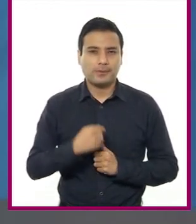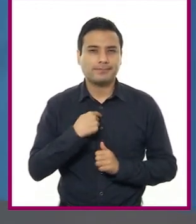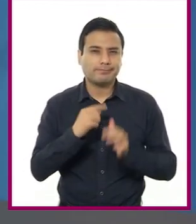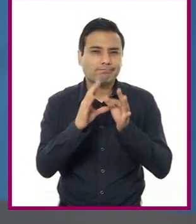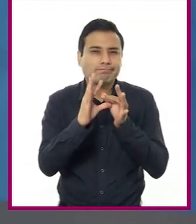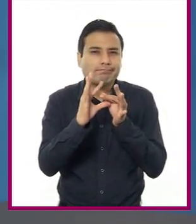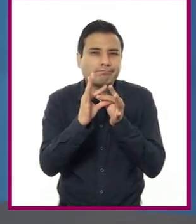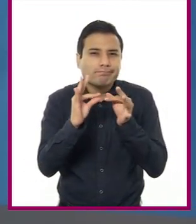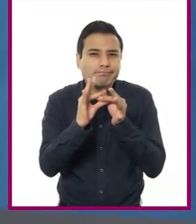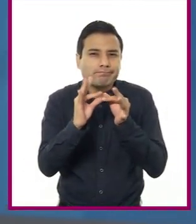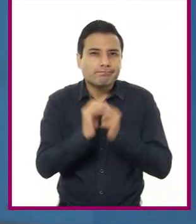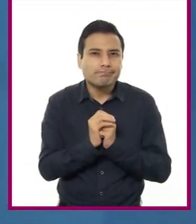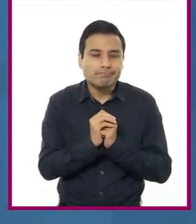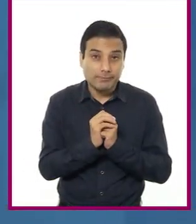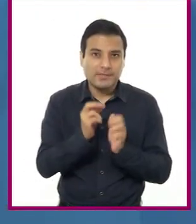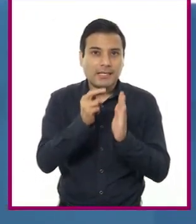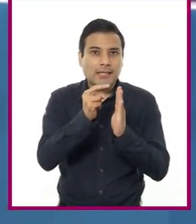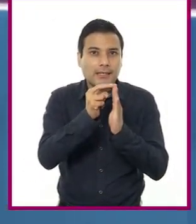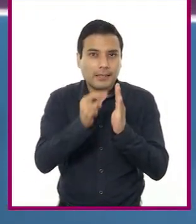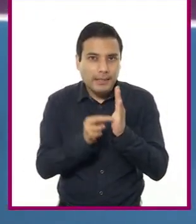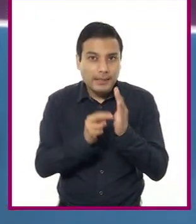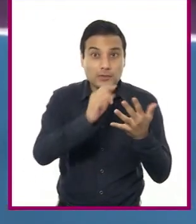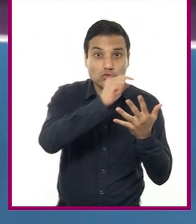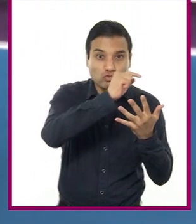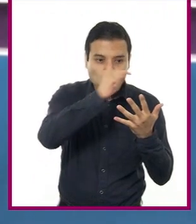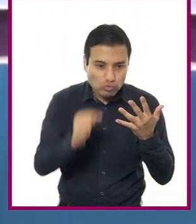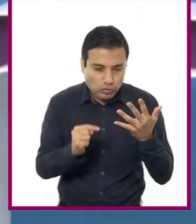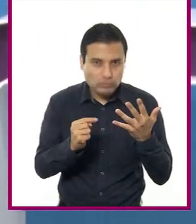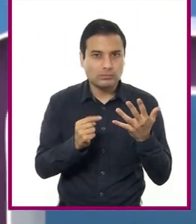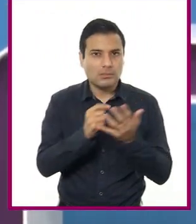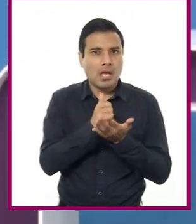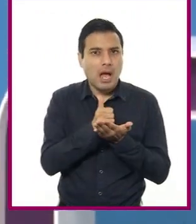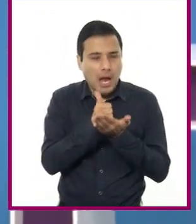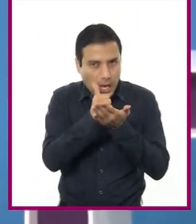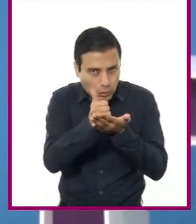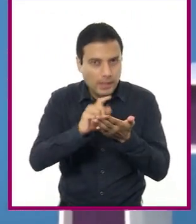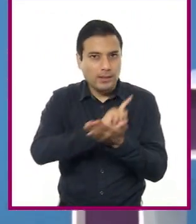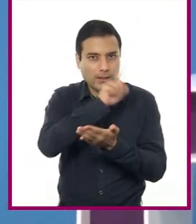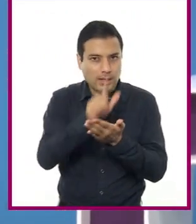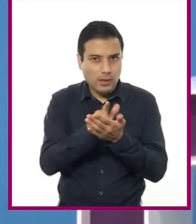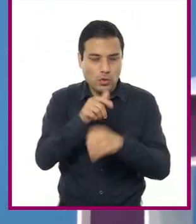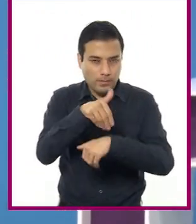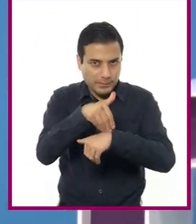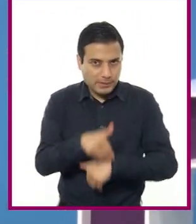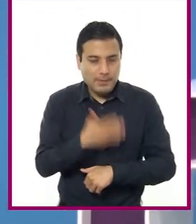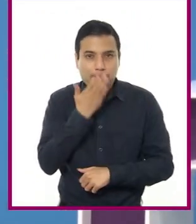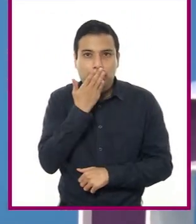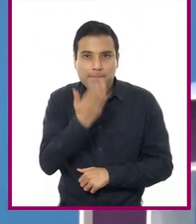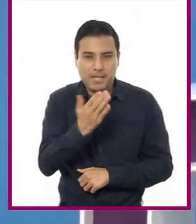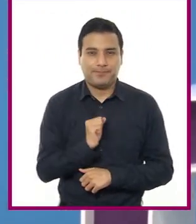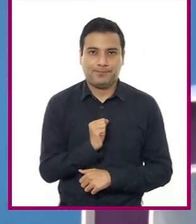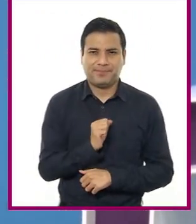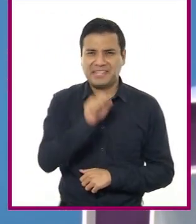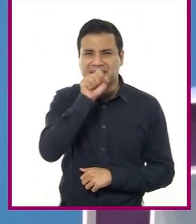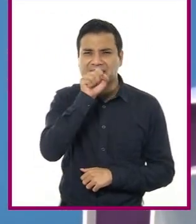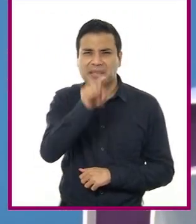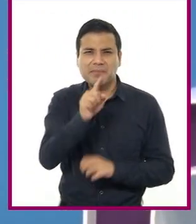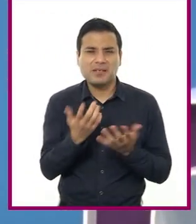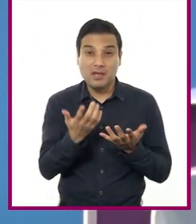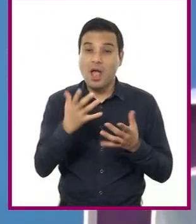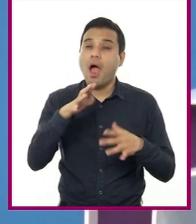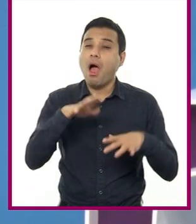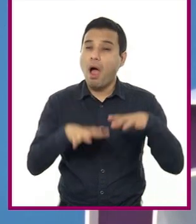Explicaremos los criterios que favorecen la legalidad y legitiman a la autoridad, así como las situaciones que la